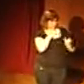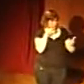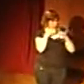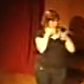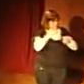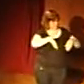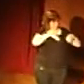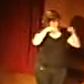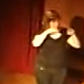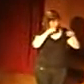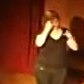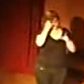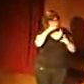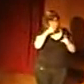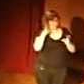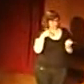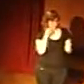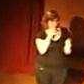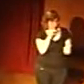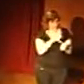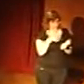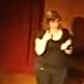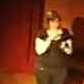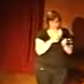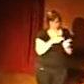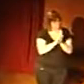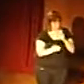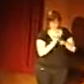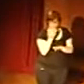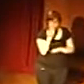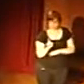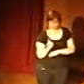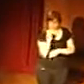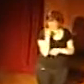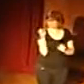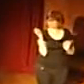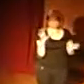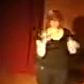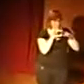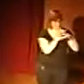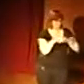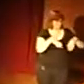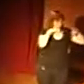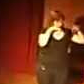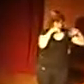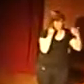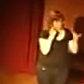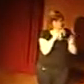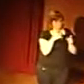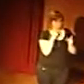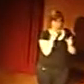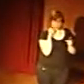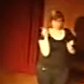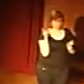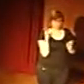y Monumental como saben y les han hablado de ello la publicación más importante del romanticismo español que tiene que ver con los monumentos eh es algo que desde luego